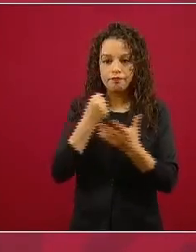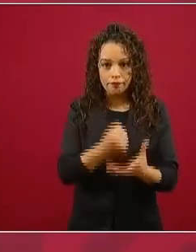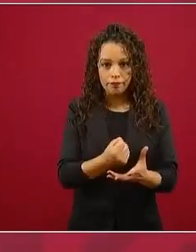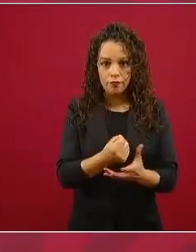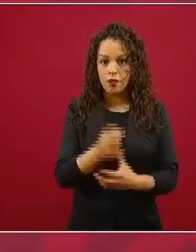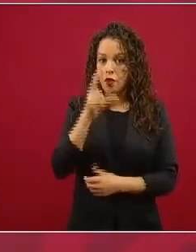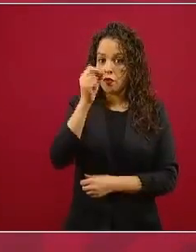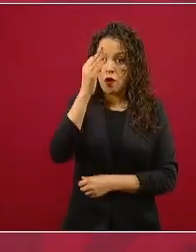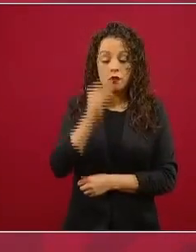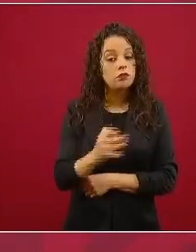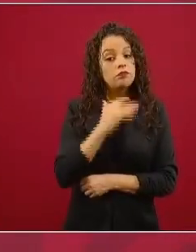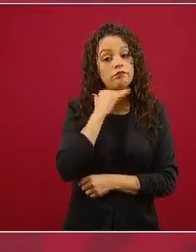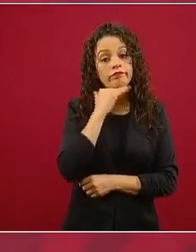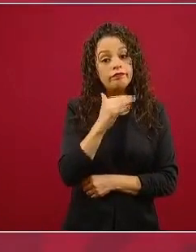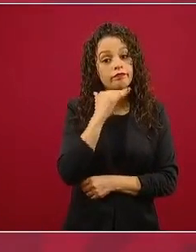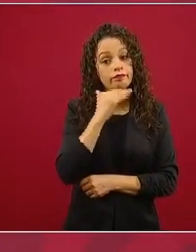está